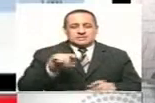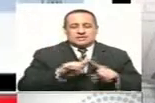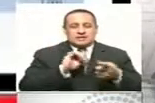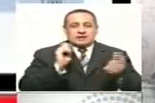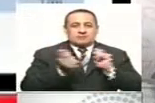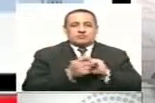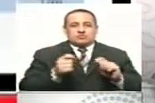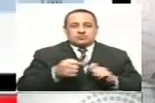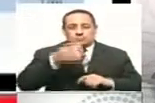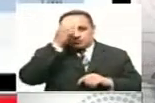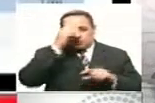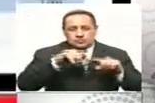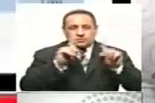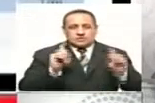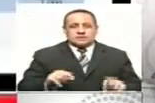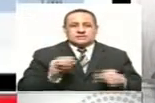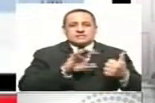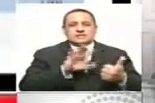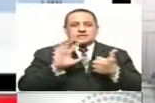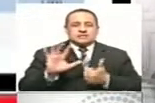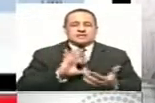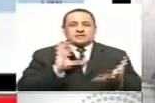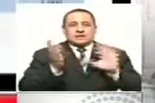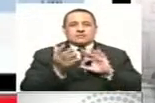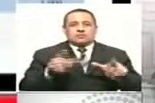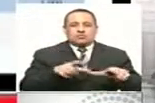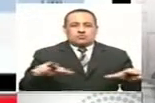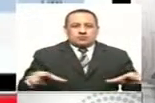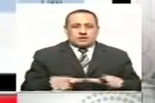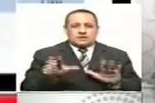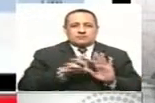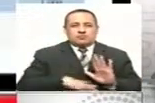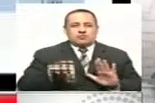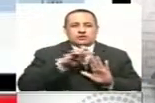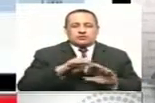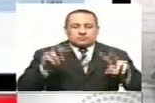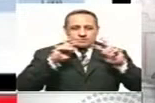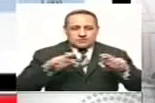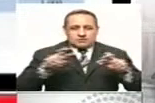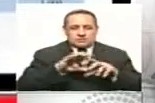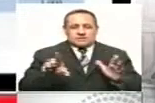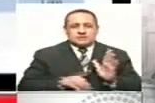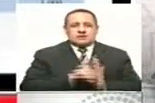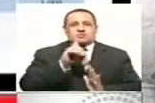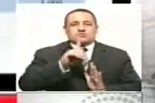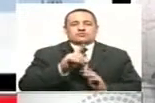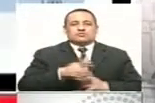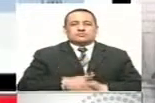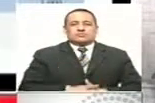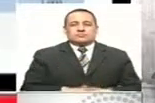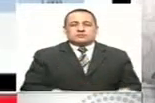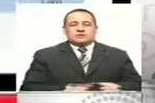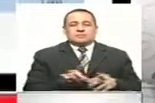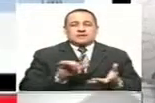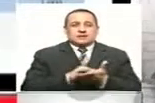innovación, 66 evaluaciones de proyectos de investigación, desarrollo e innovación,